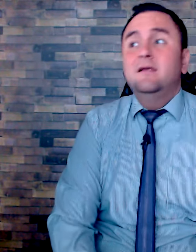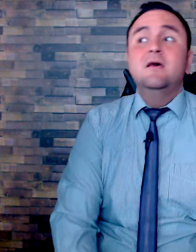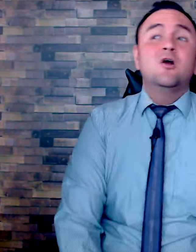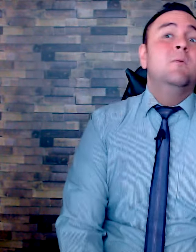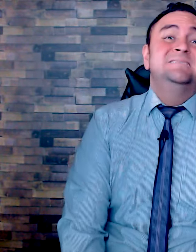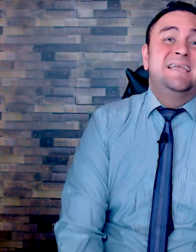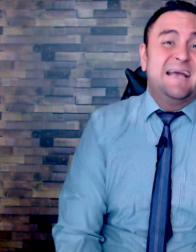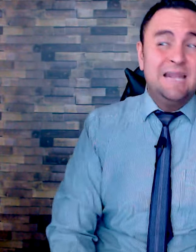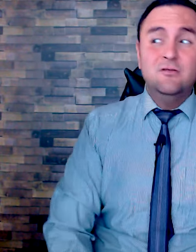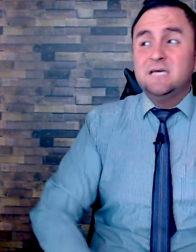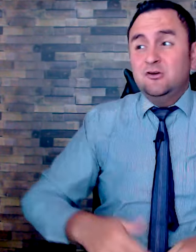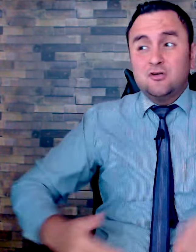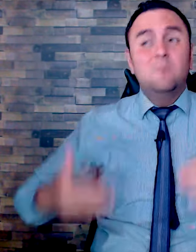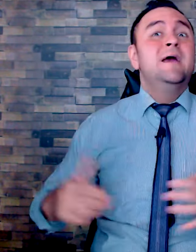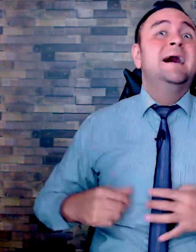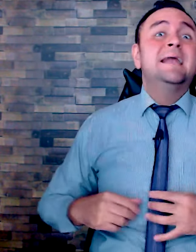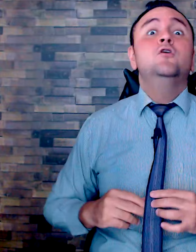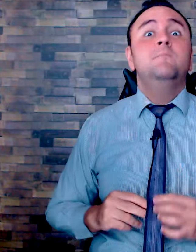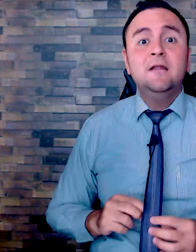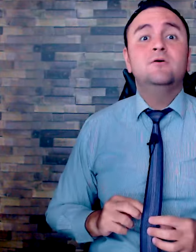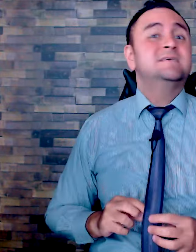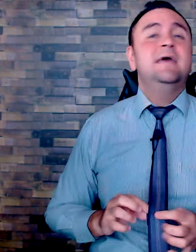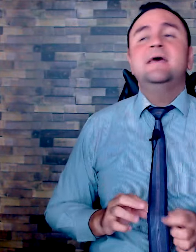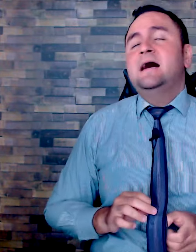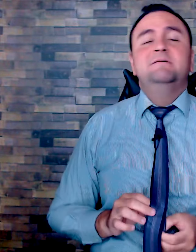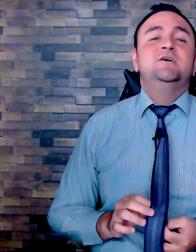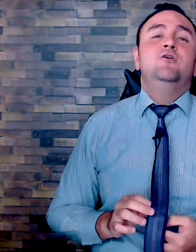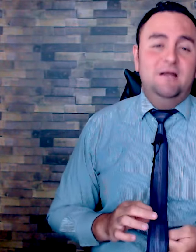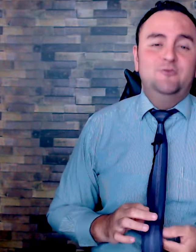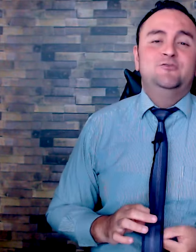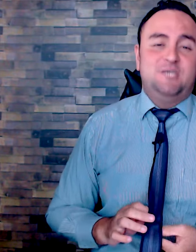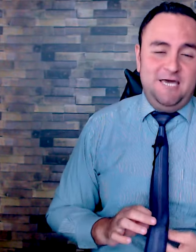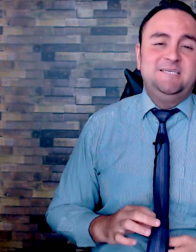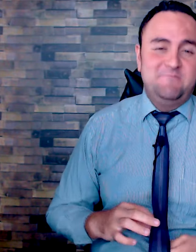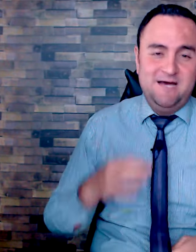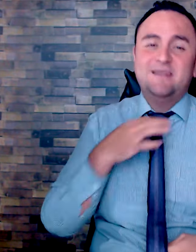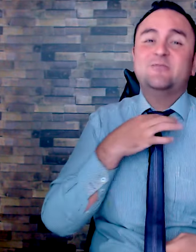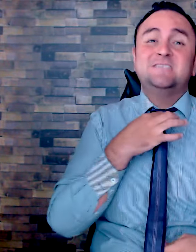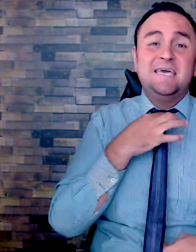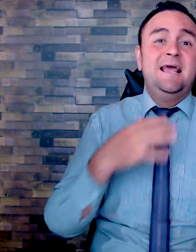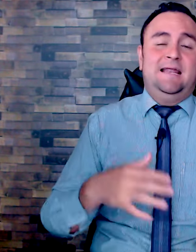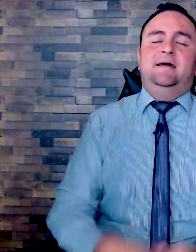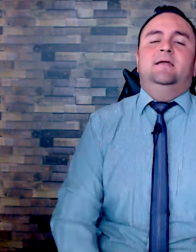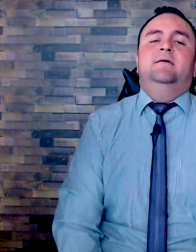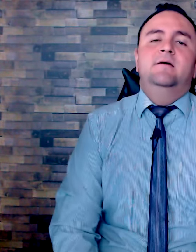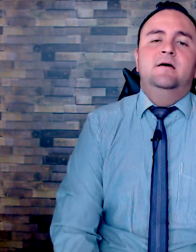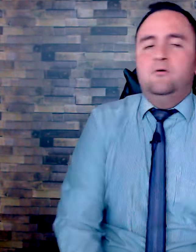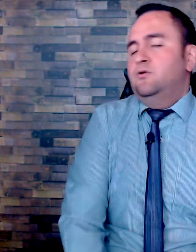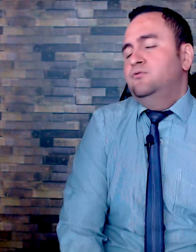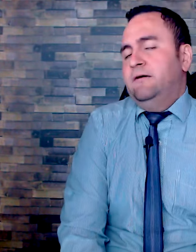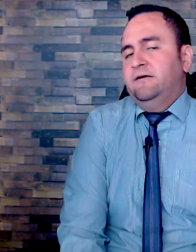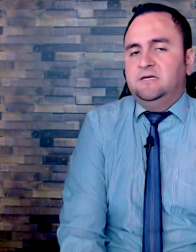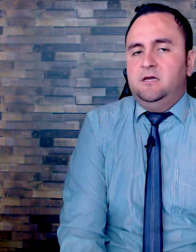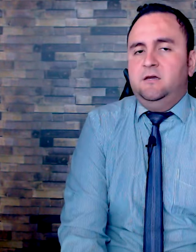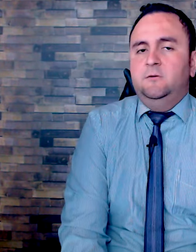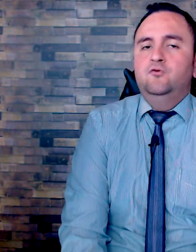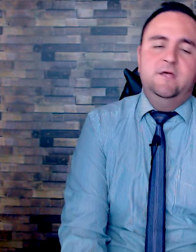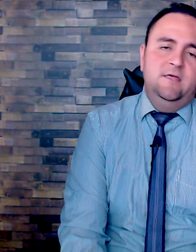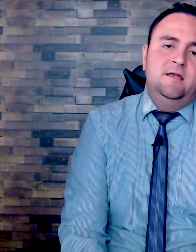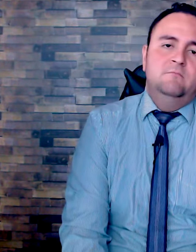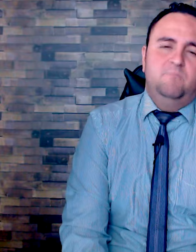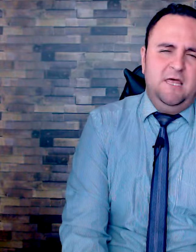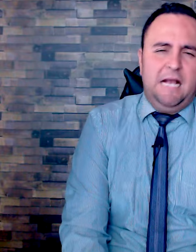espiritual, cómo acercarnos a Dios, cómo dejar lo malo. Es que a veces lo malo nos quiere llamar, nos quiere llamar. Recuerdo una vez que